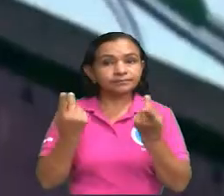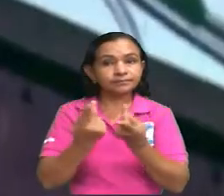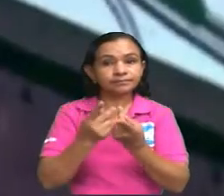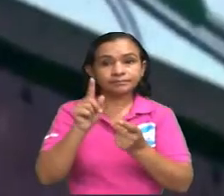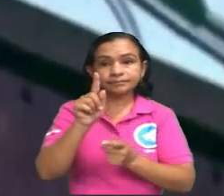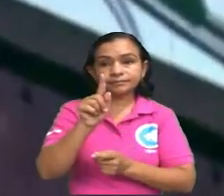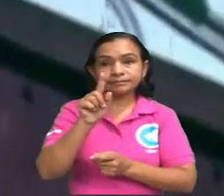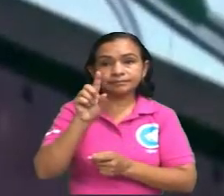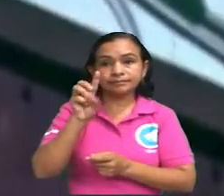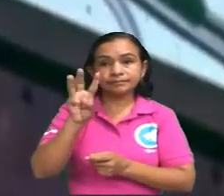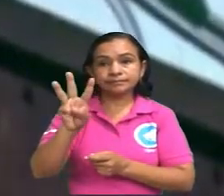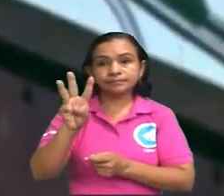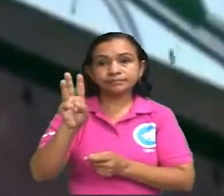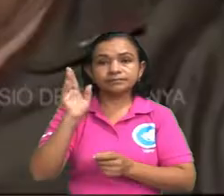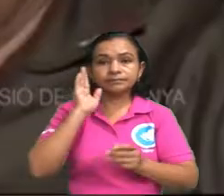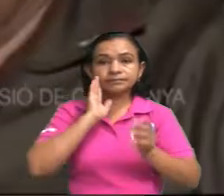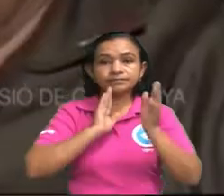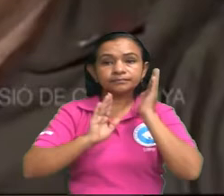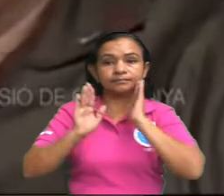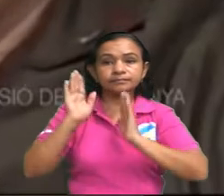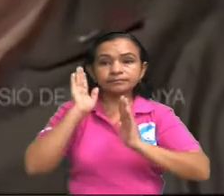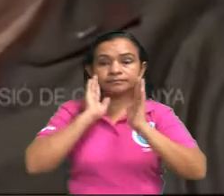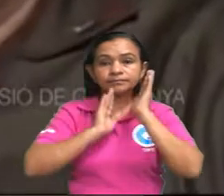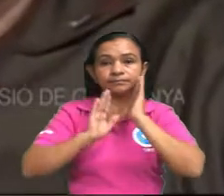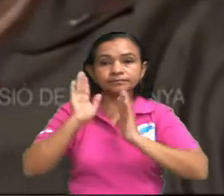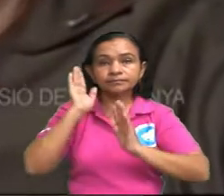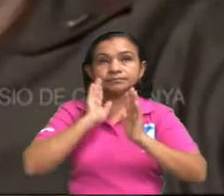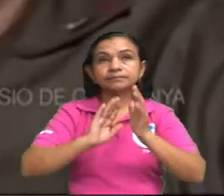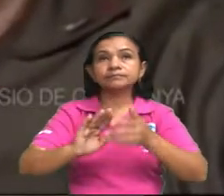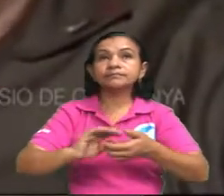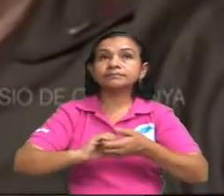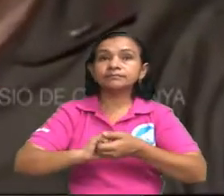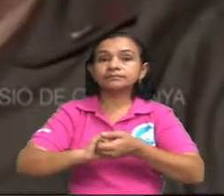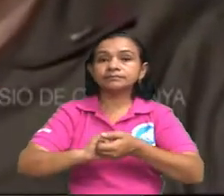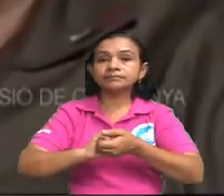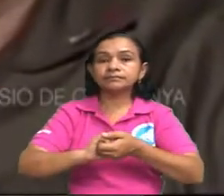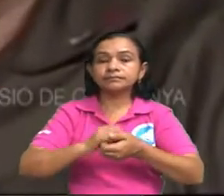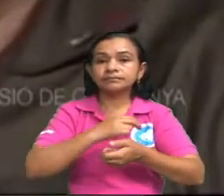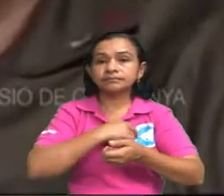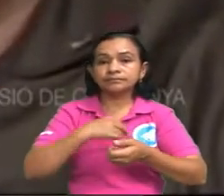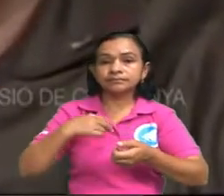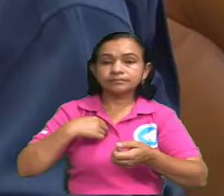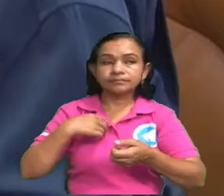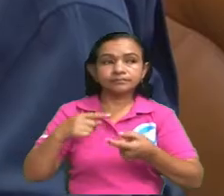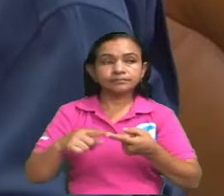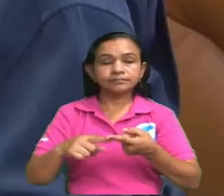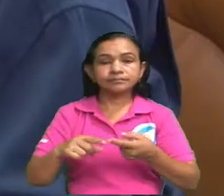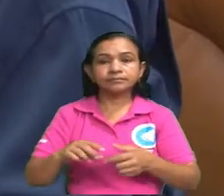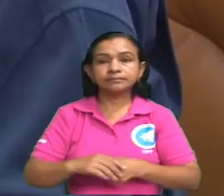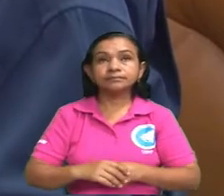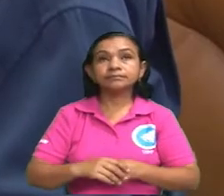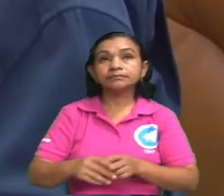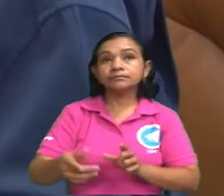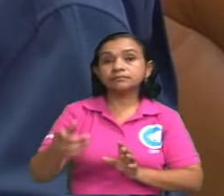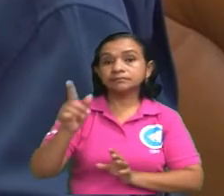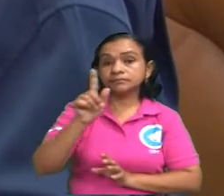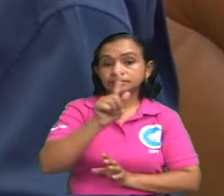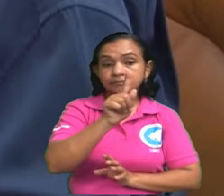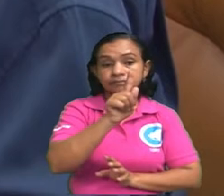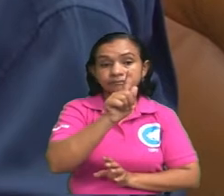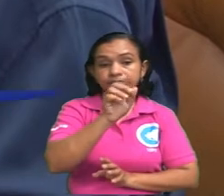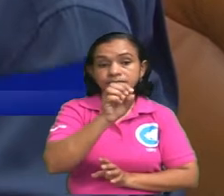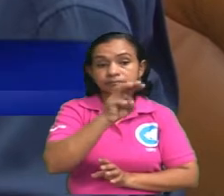de agosto, ambos paladines del amor y la fraternidad están de cumpleaños. Tomás y Fidel, no